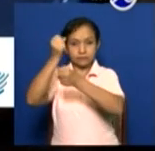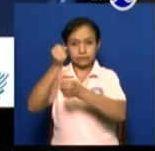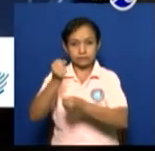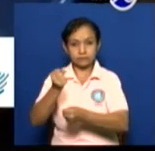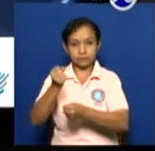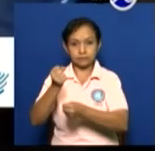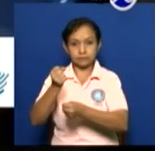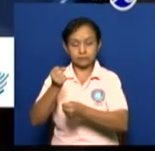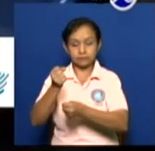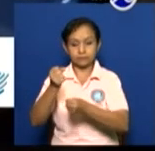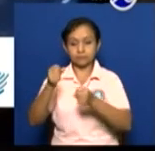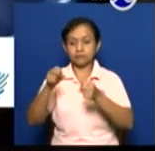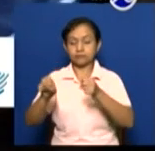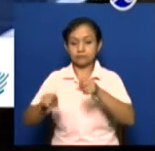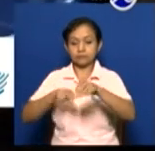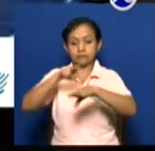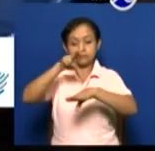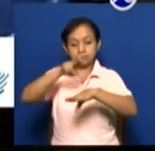nuestra nacionalidad.